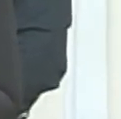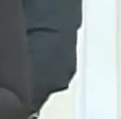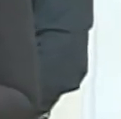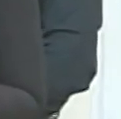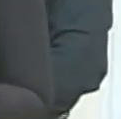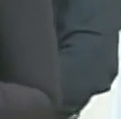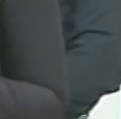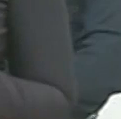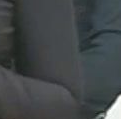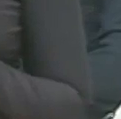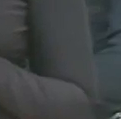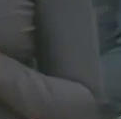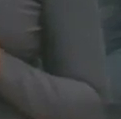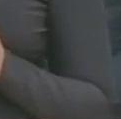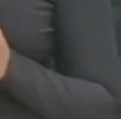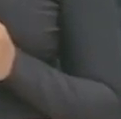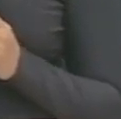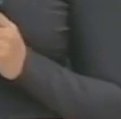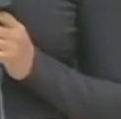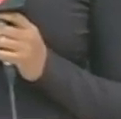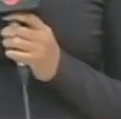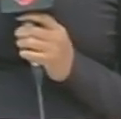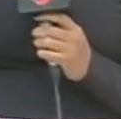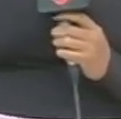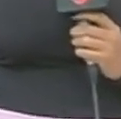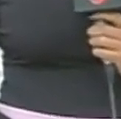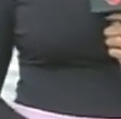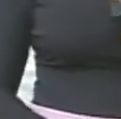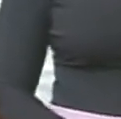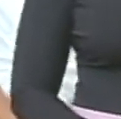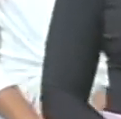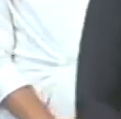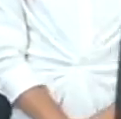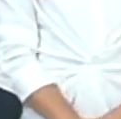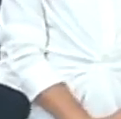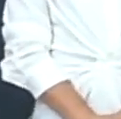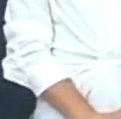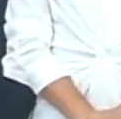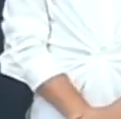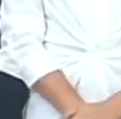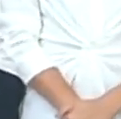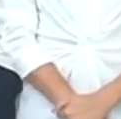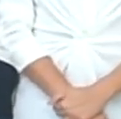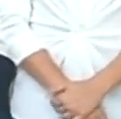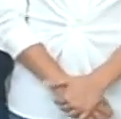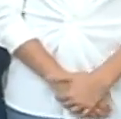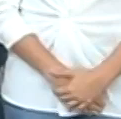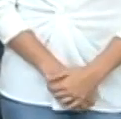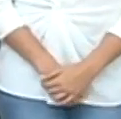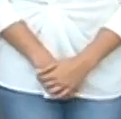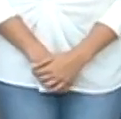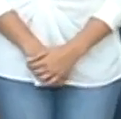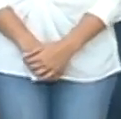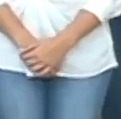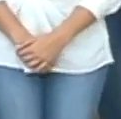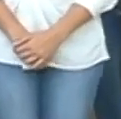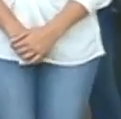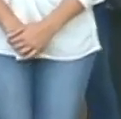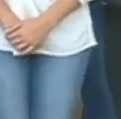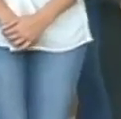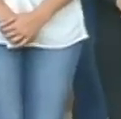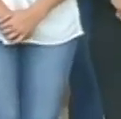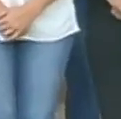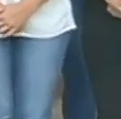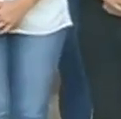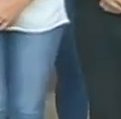Faría, quien ofrecerá un balance sobre la jornada del día de hoy. Efectivamente, la Comisión de Economía,